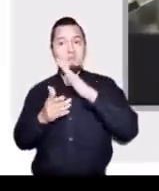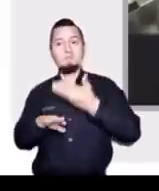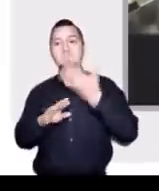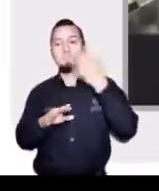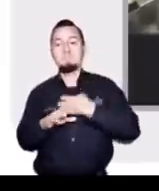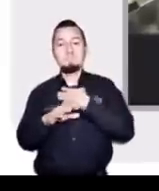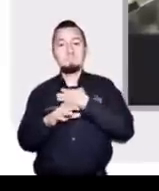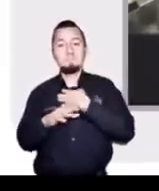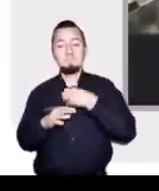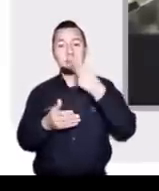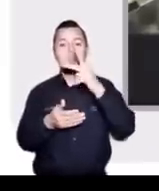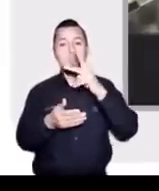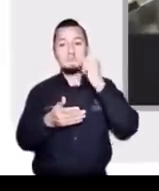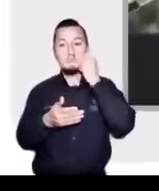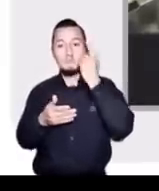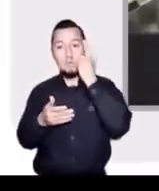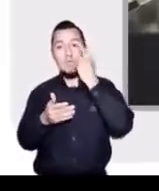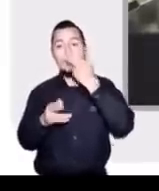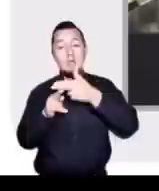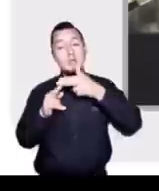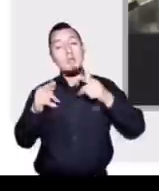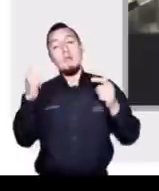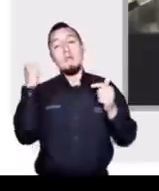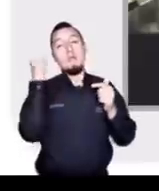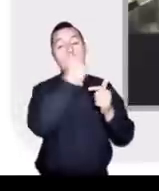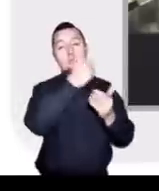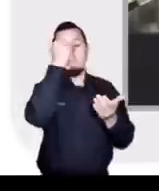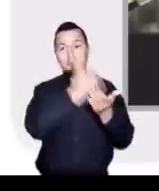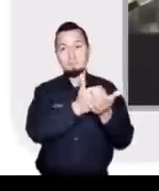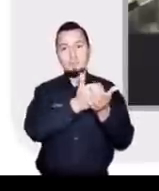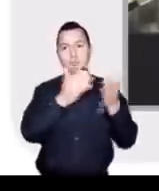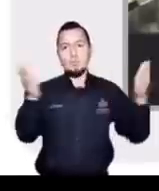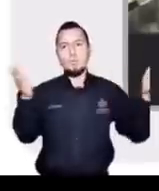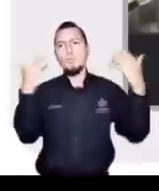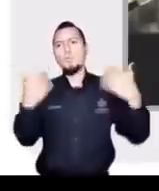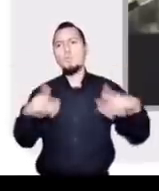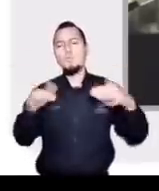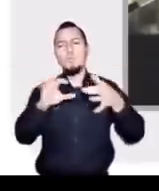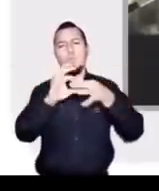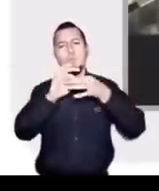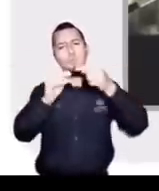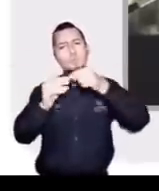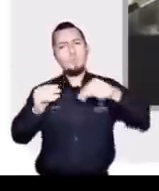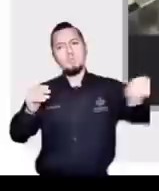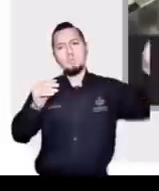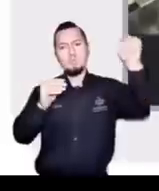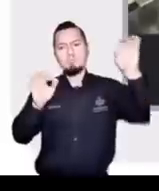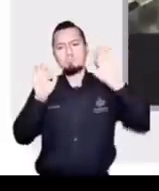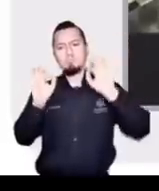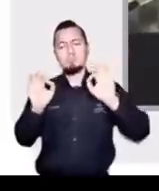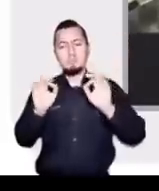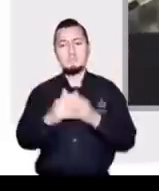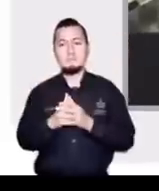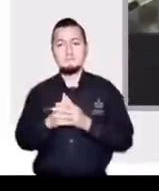Zúñiga, justamente en esta zona donde estamos, pero también conectará con mi macro periférico